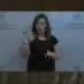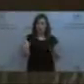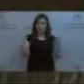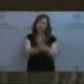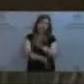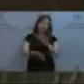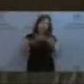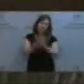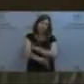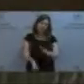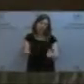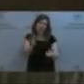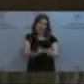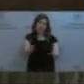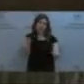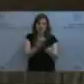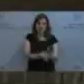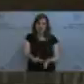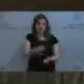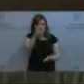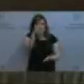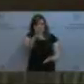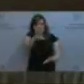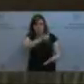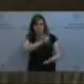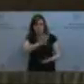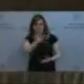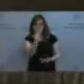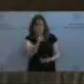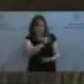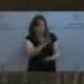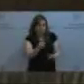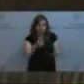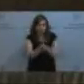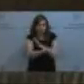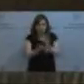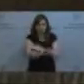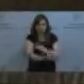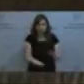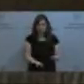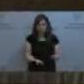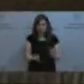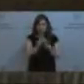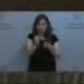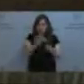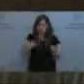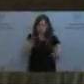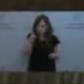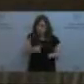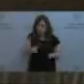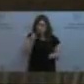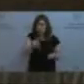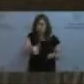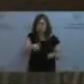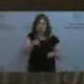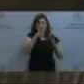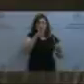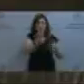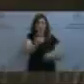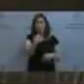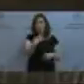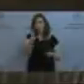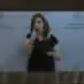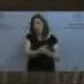en varias ocasiones. No escucha o no me entiende las explicaciones y, de cualquier forma, también hoy hará oídos sordos y